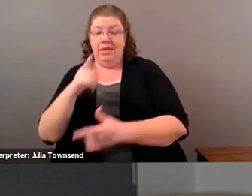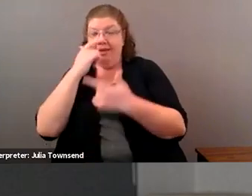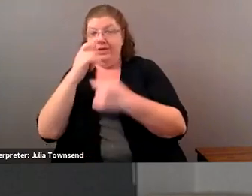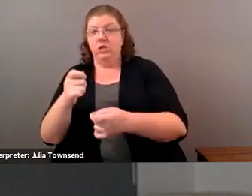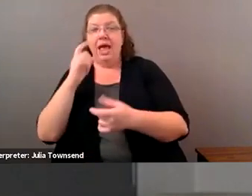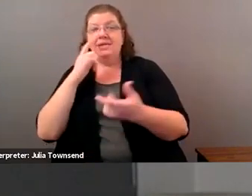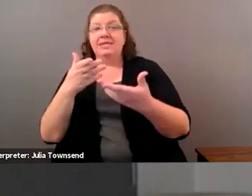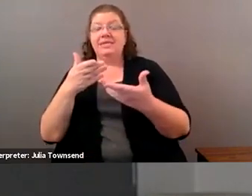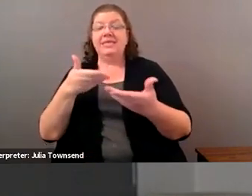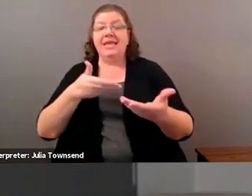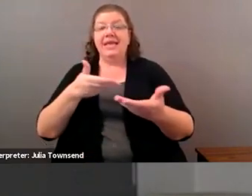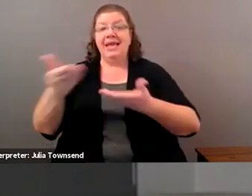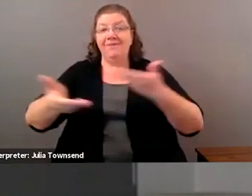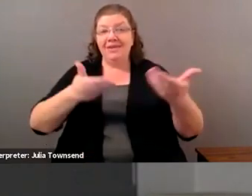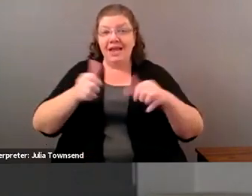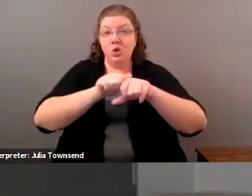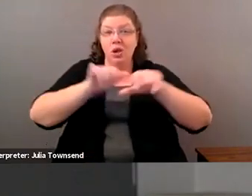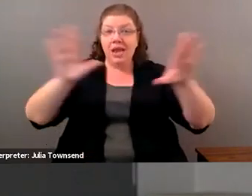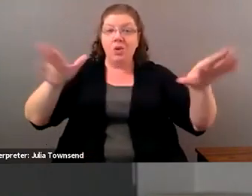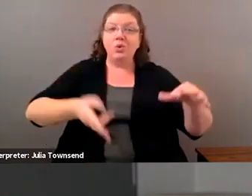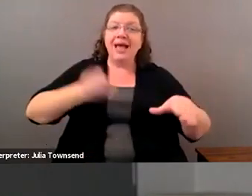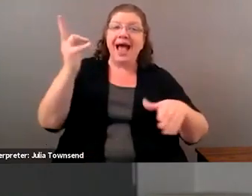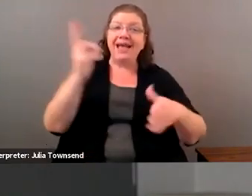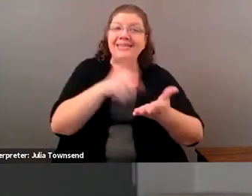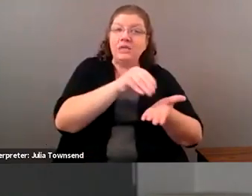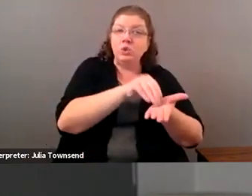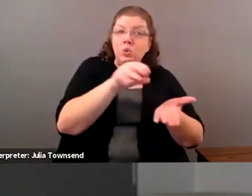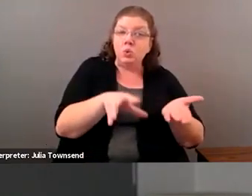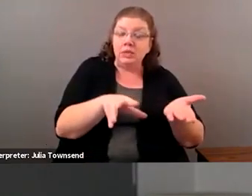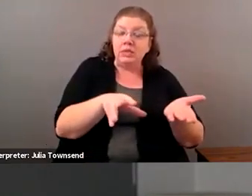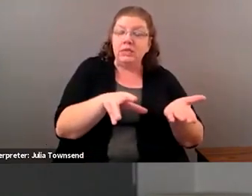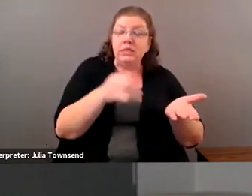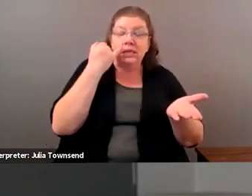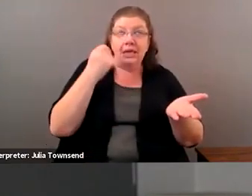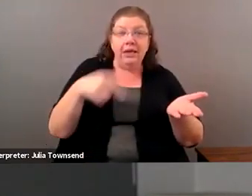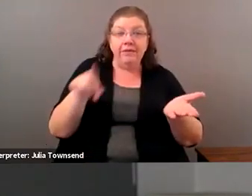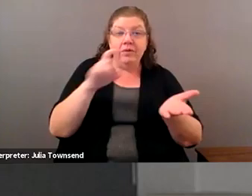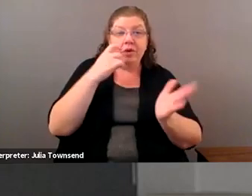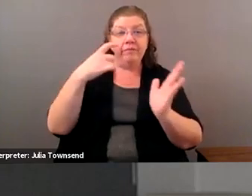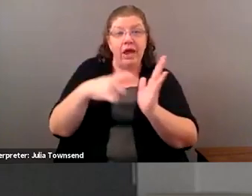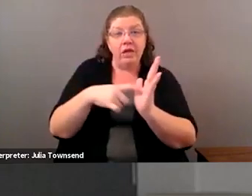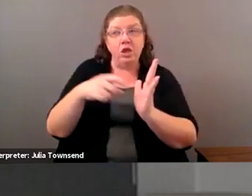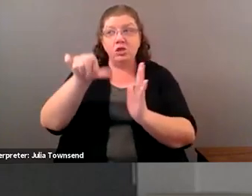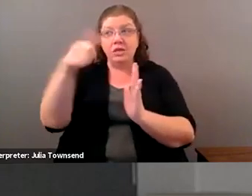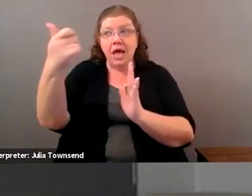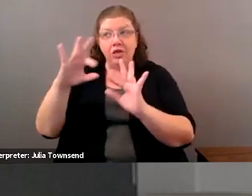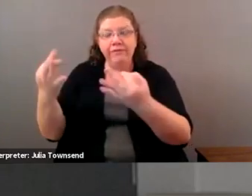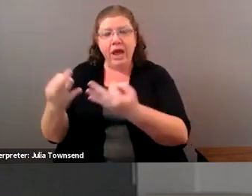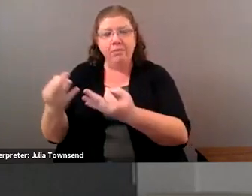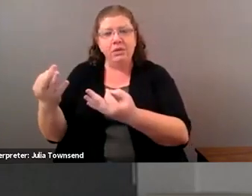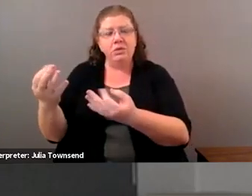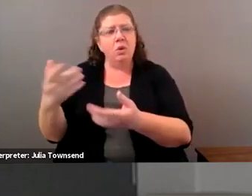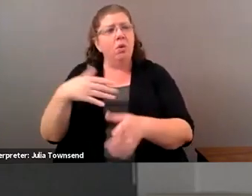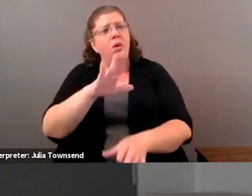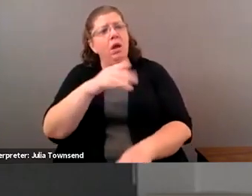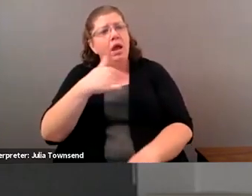estas invitaciones están mandando a los estudiantes con mayores necesidades y ustedes están encontrando que otras familias